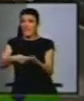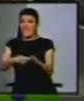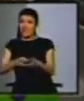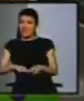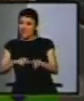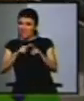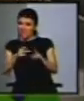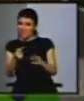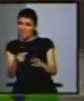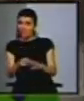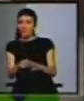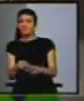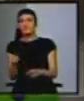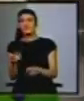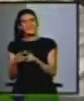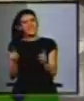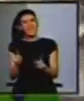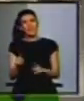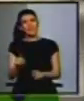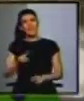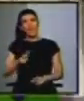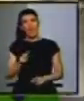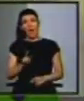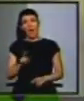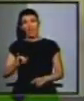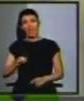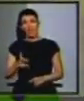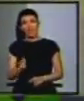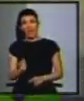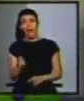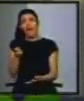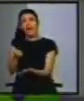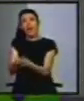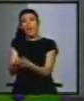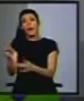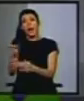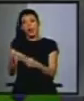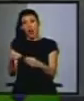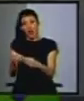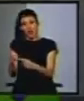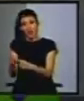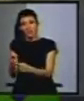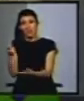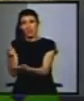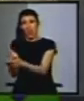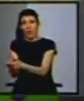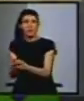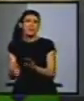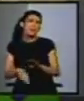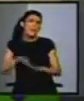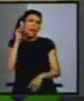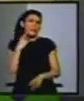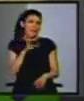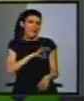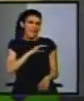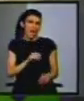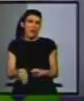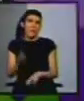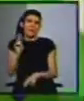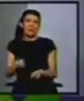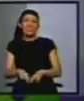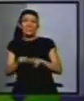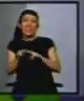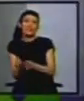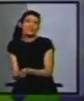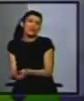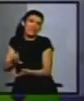Garriga compraba los dólares de sus clientes a un precio muy superior al de los bancos, con una tasa de interés muy